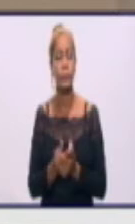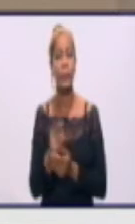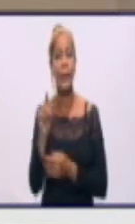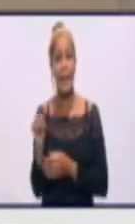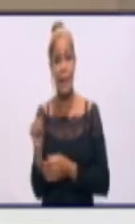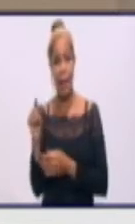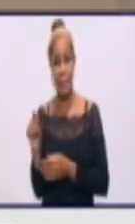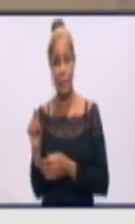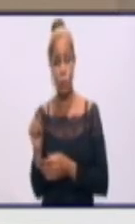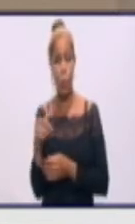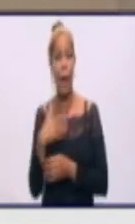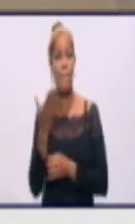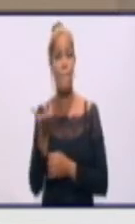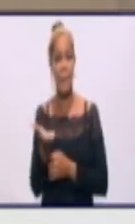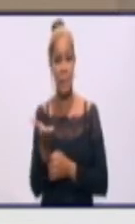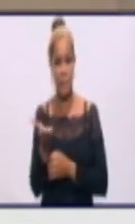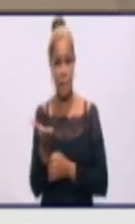nos pedían